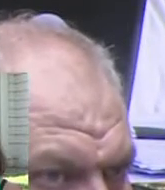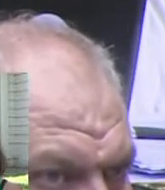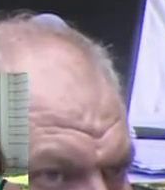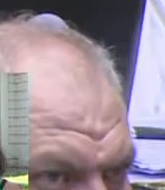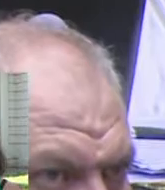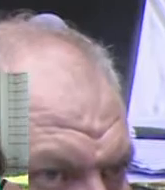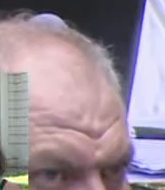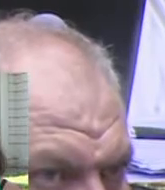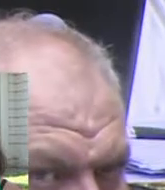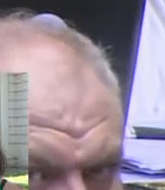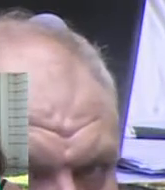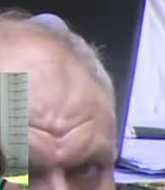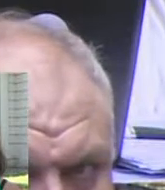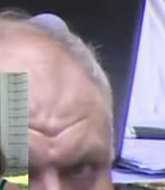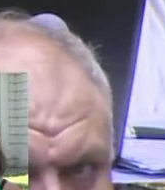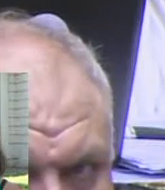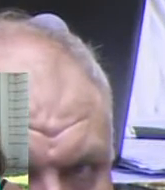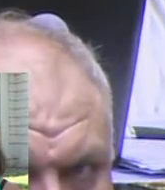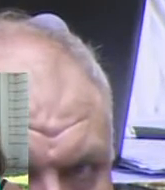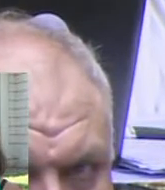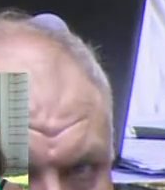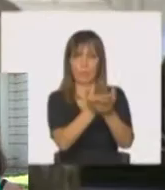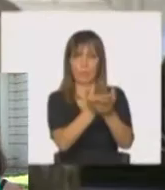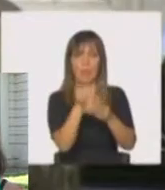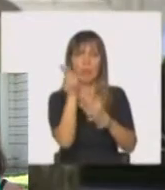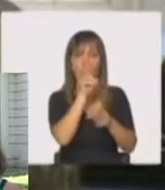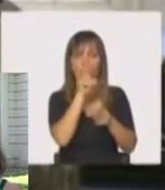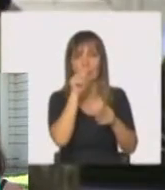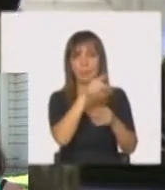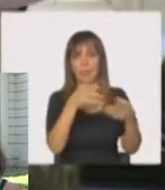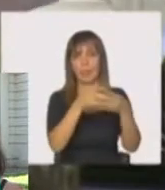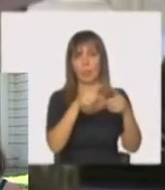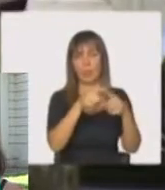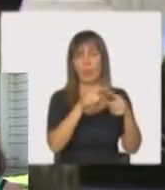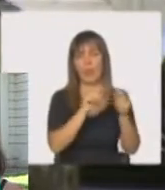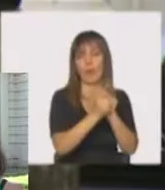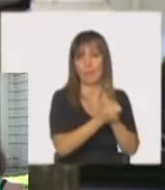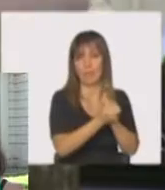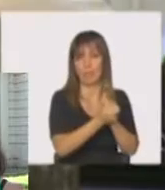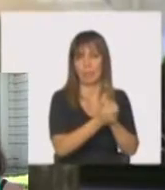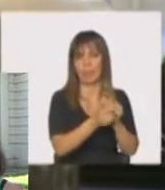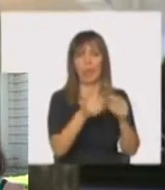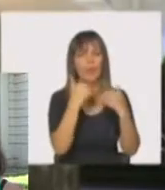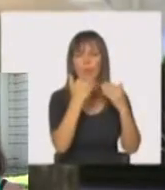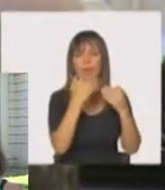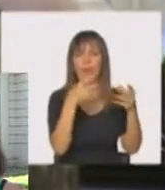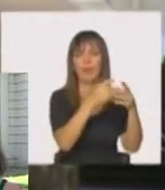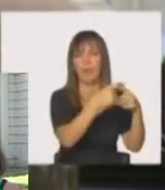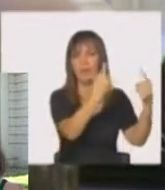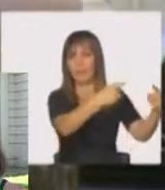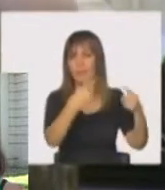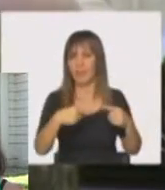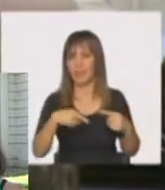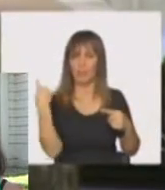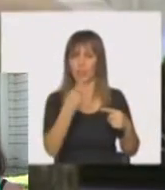es muchísimo más activa, pero siempre, en todos los partidos, siguen existiendo estructuras patriarcales